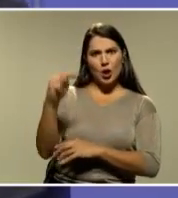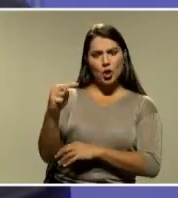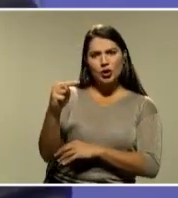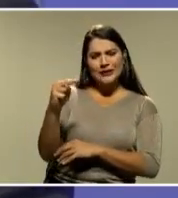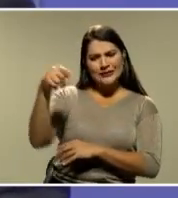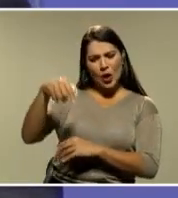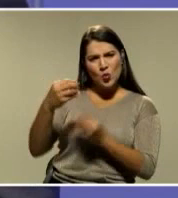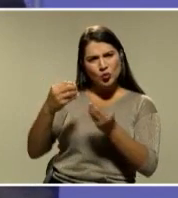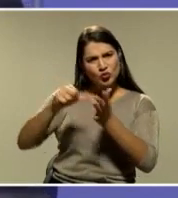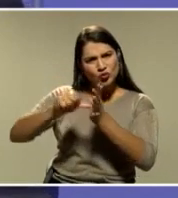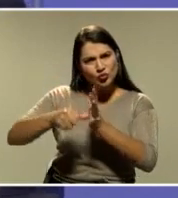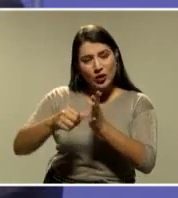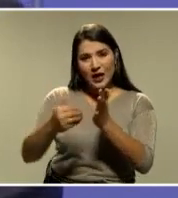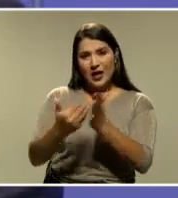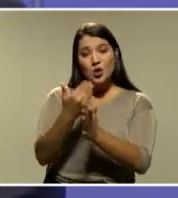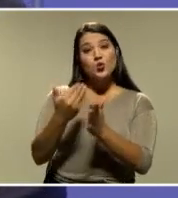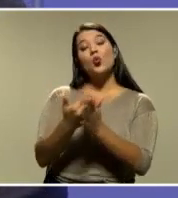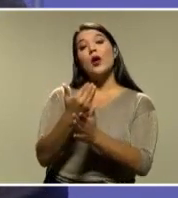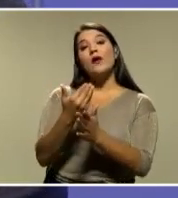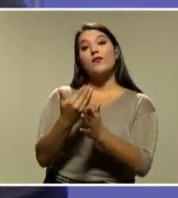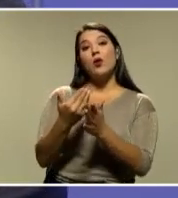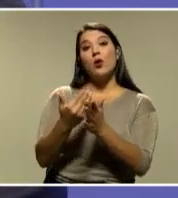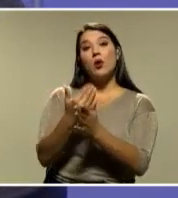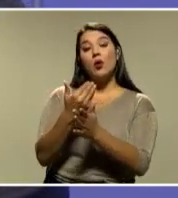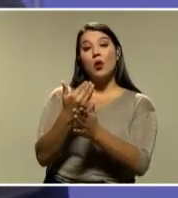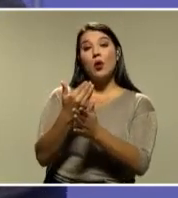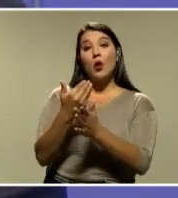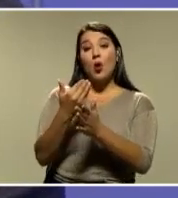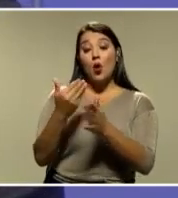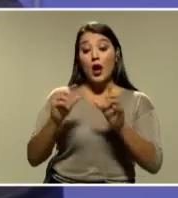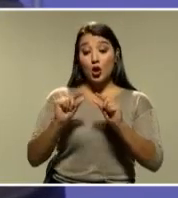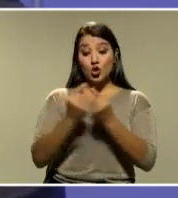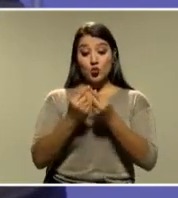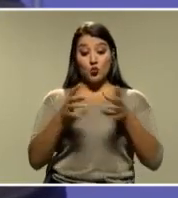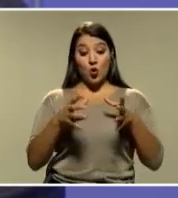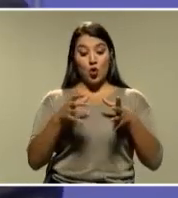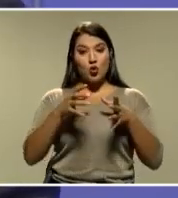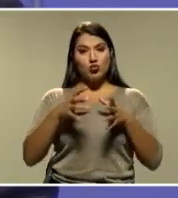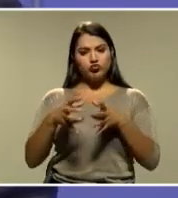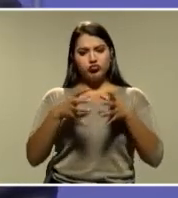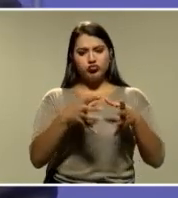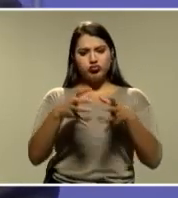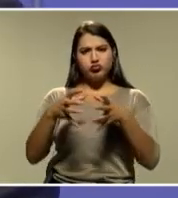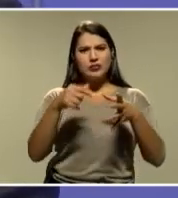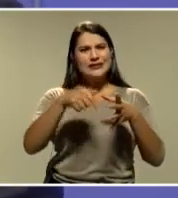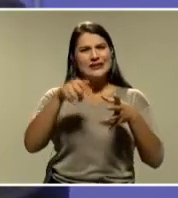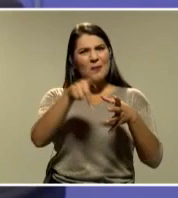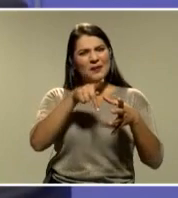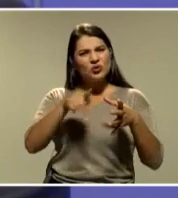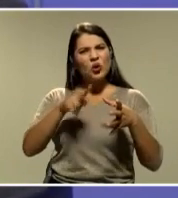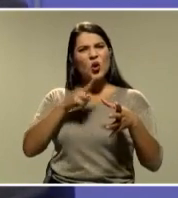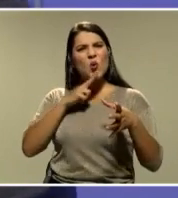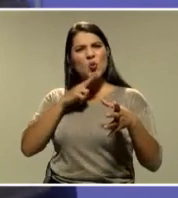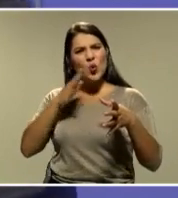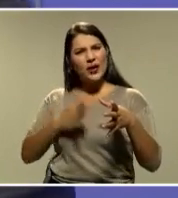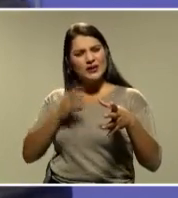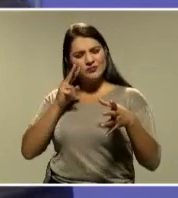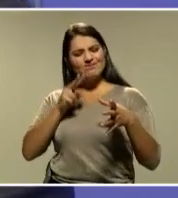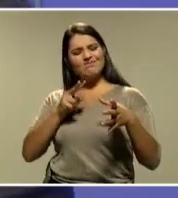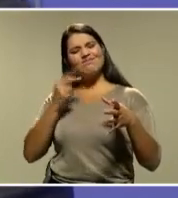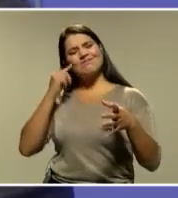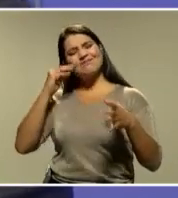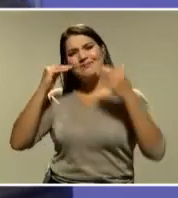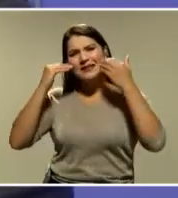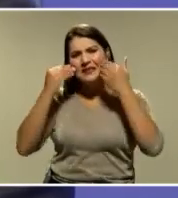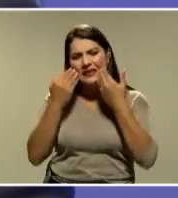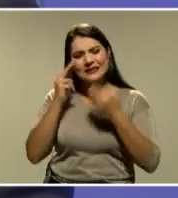mucho énfasis en esta nueva caravana de emigrantes hondureños. Y uno decía, qué triste, qué dolor ver la situación